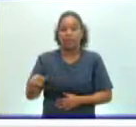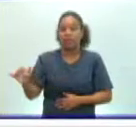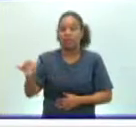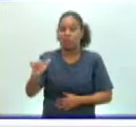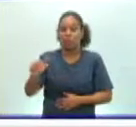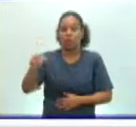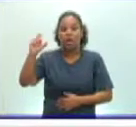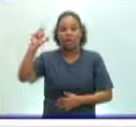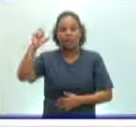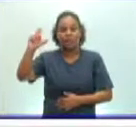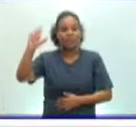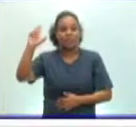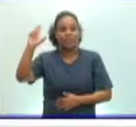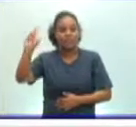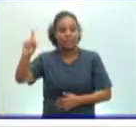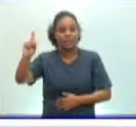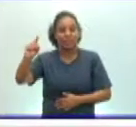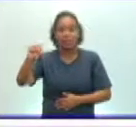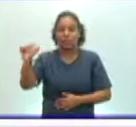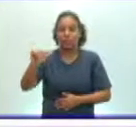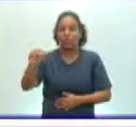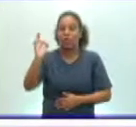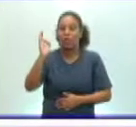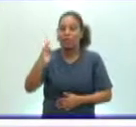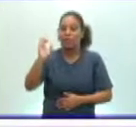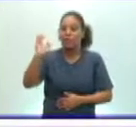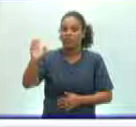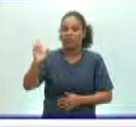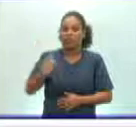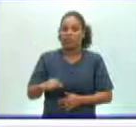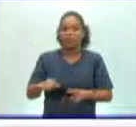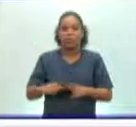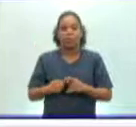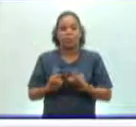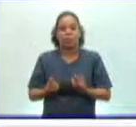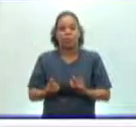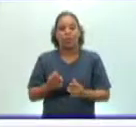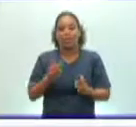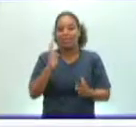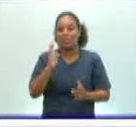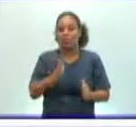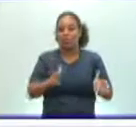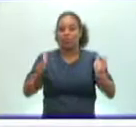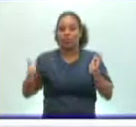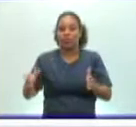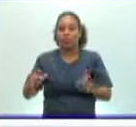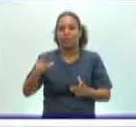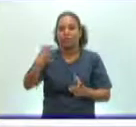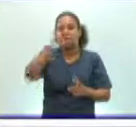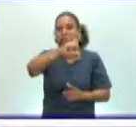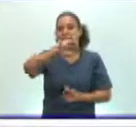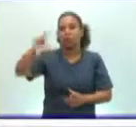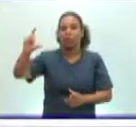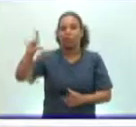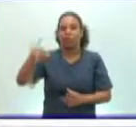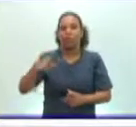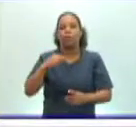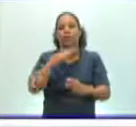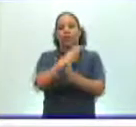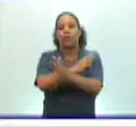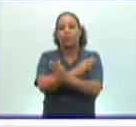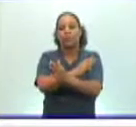DF como el segmento DC es al segmento FE, por la segunda parte del teorema de